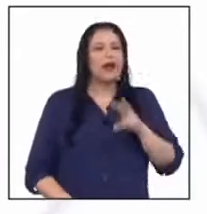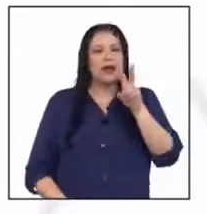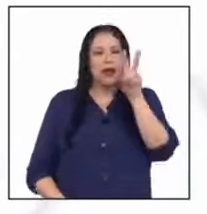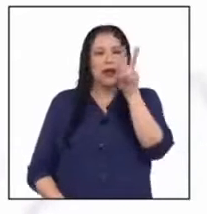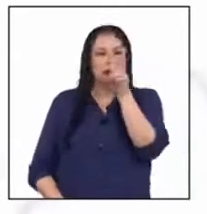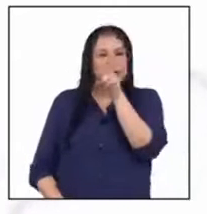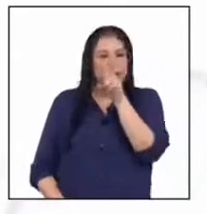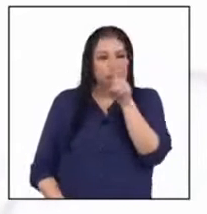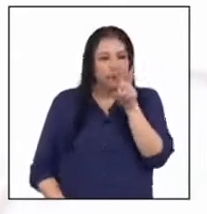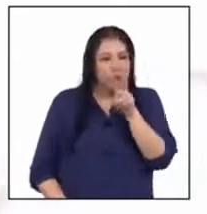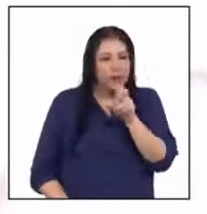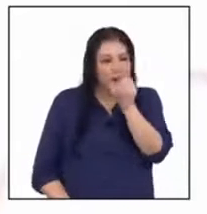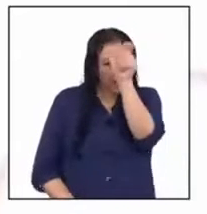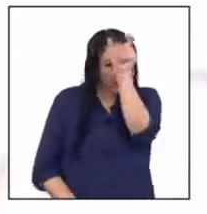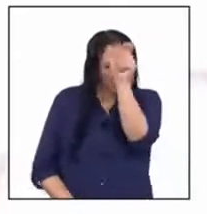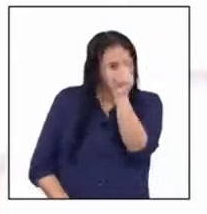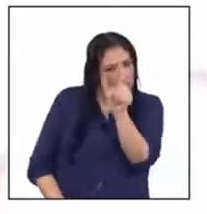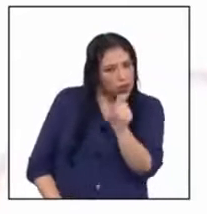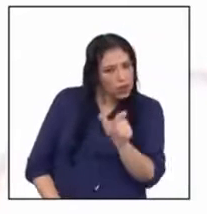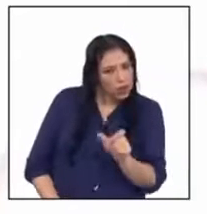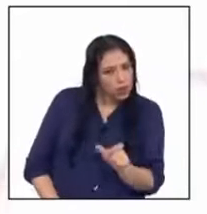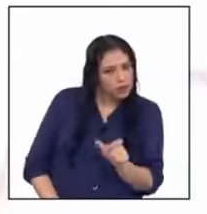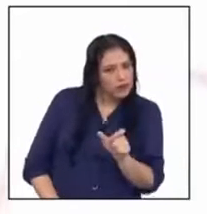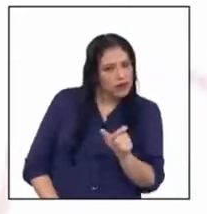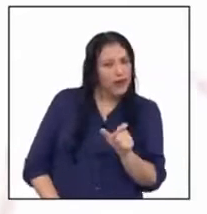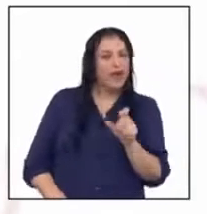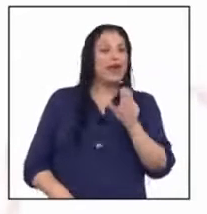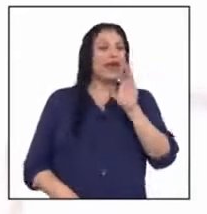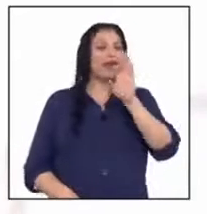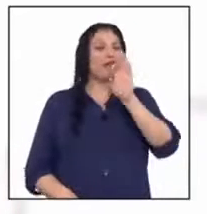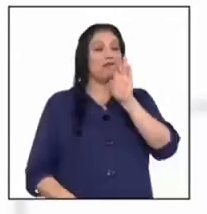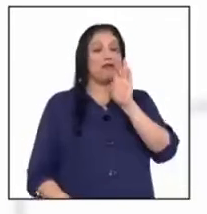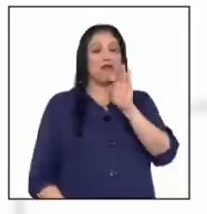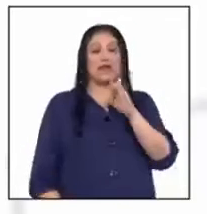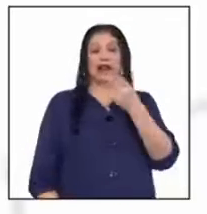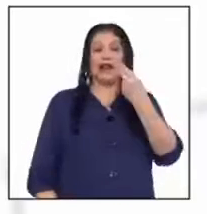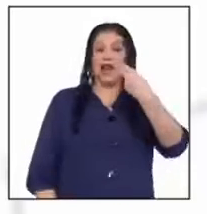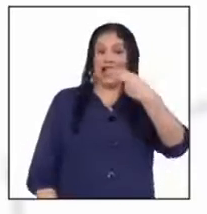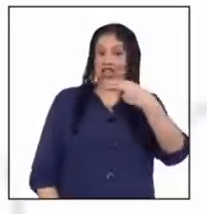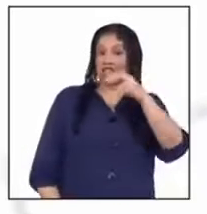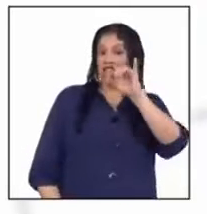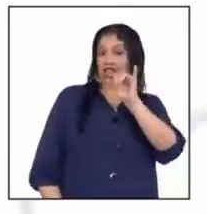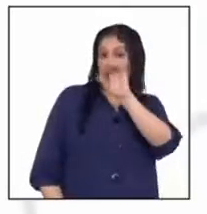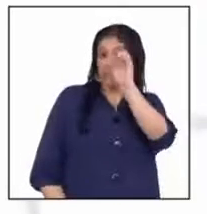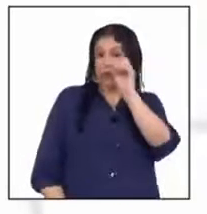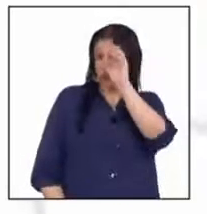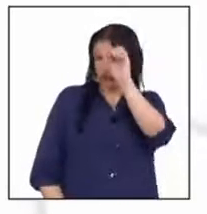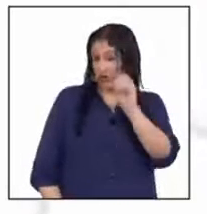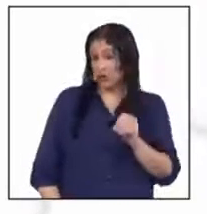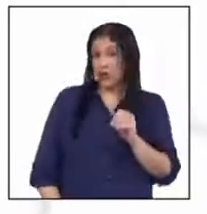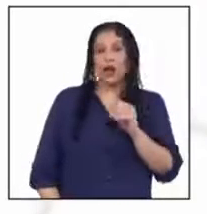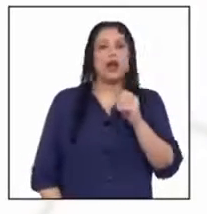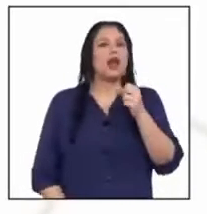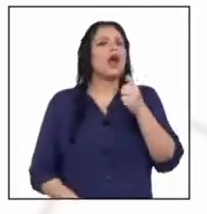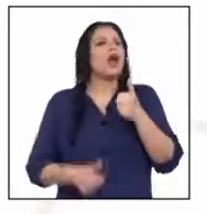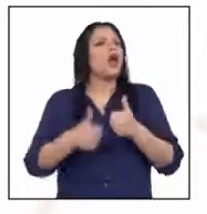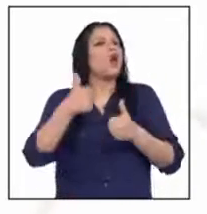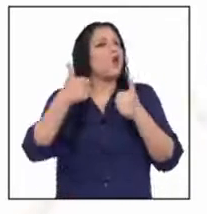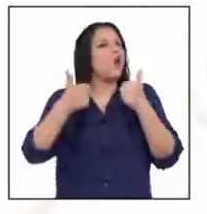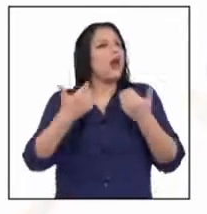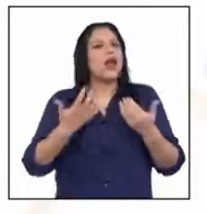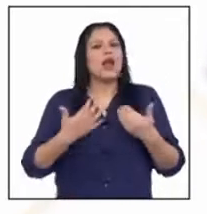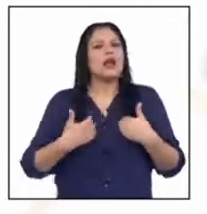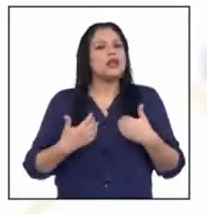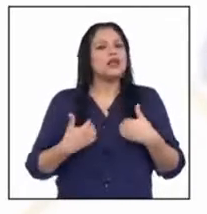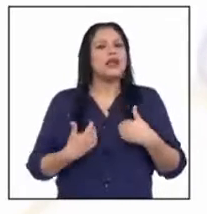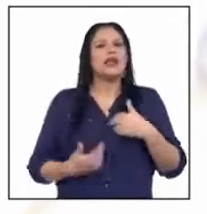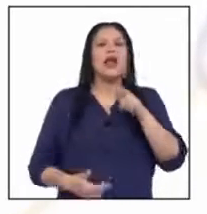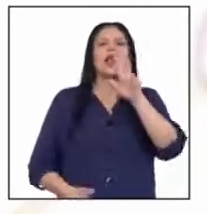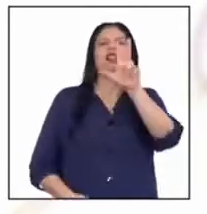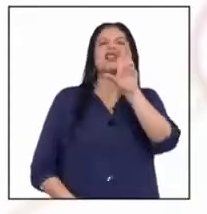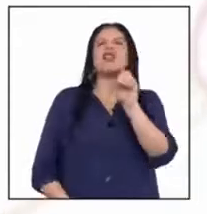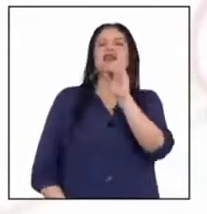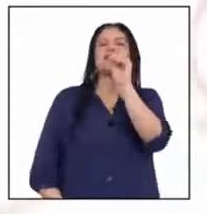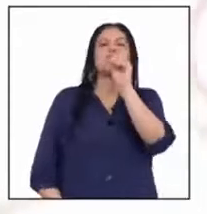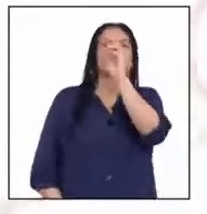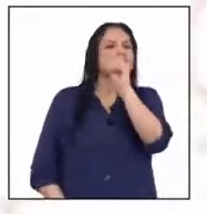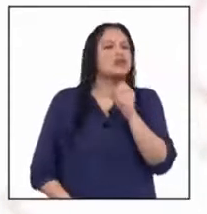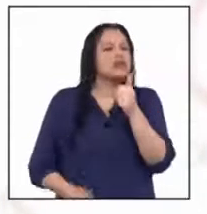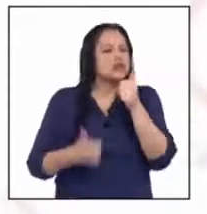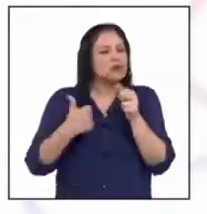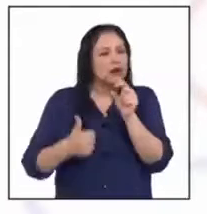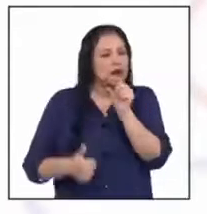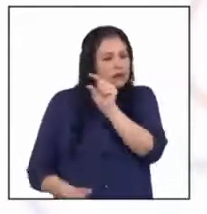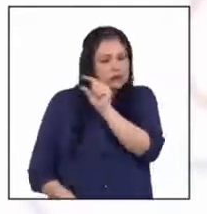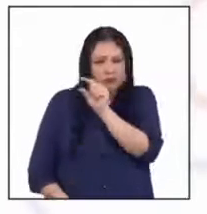en la columna que corresponde a la frecuencia relativa porcentual aquella donde se haya obtenido el